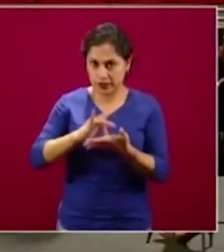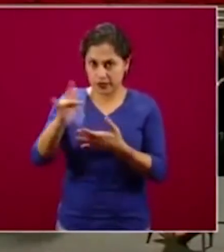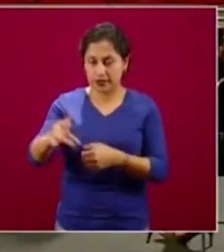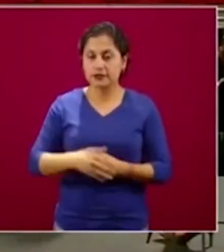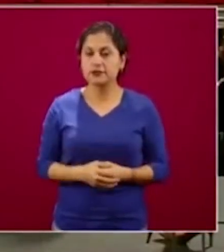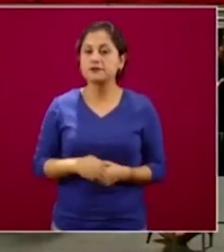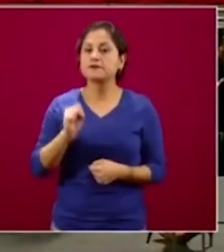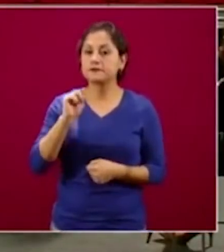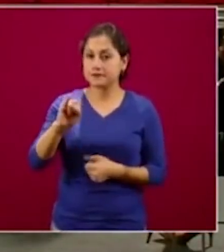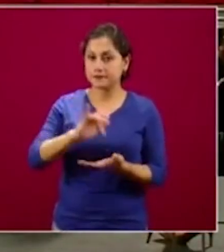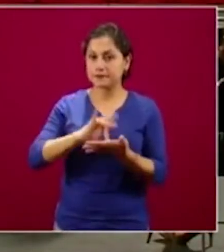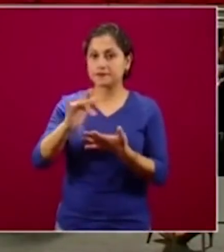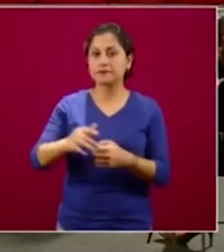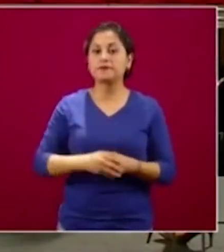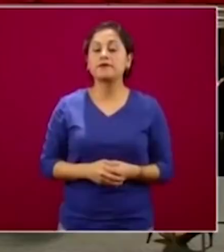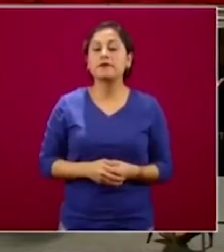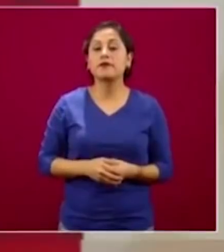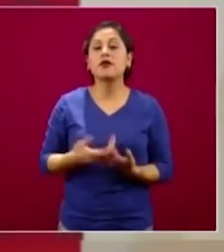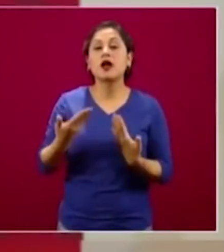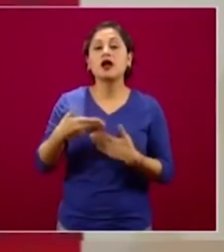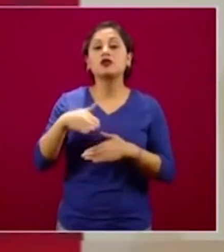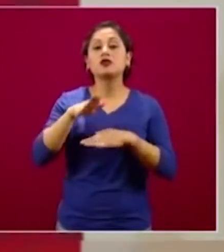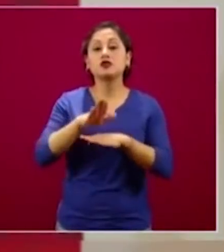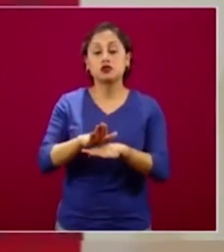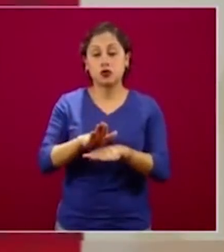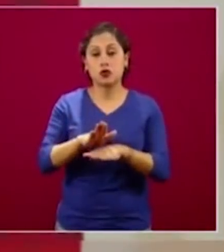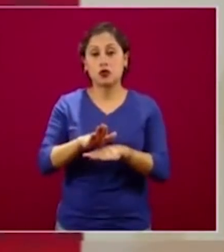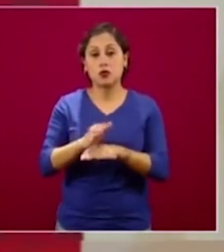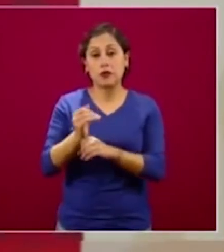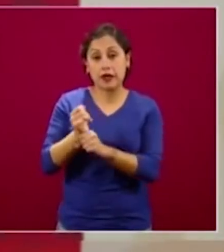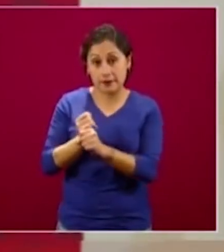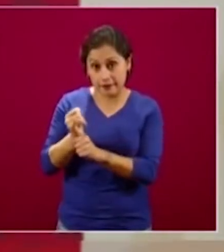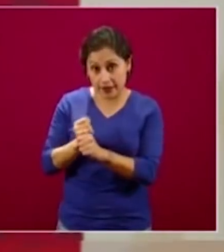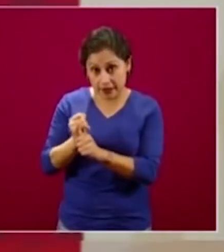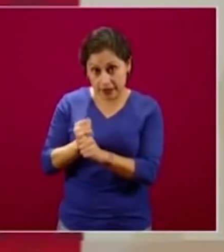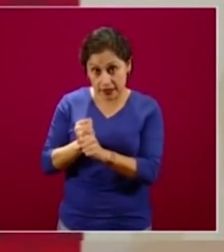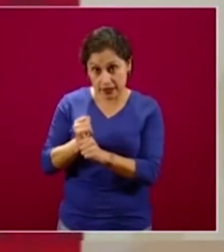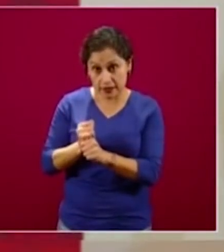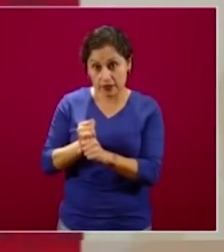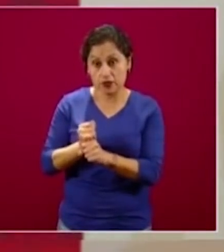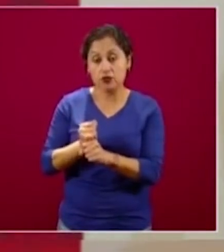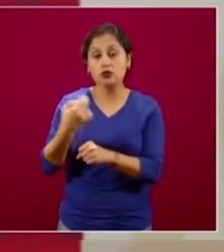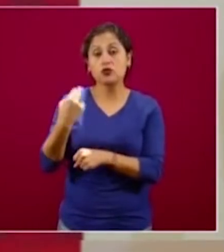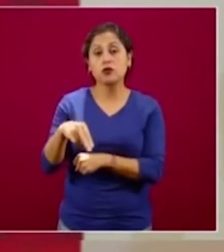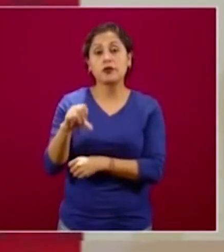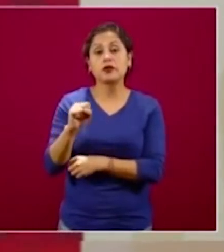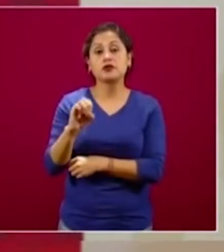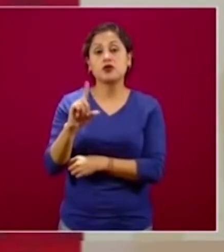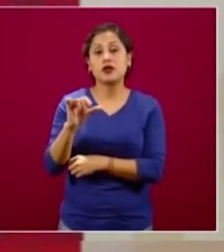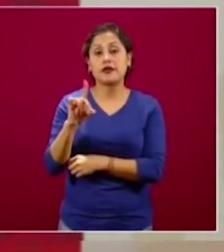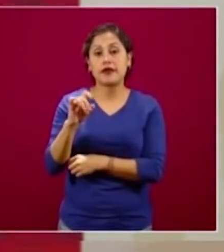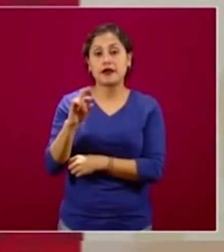Bianca. Sobre la reanudación del ensayo Solidaridad que coordina la Organización Mundial de la